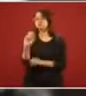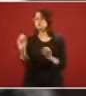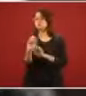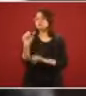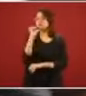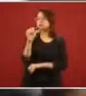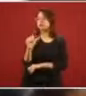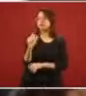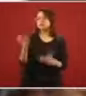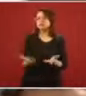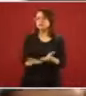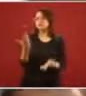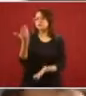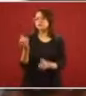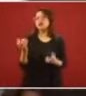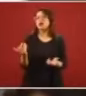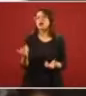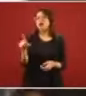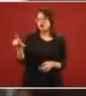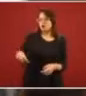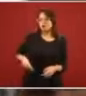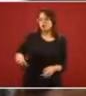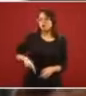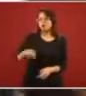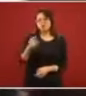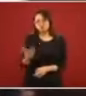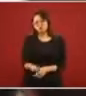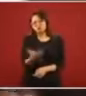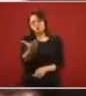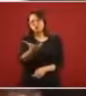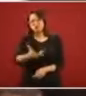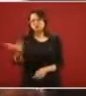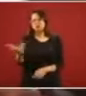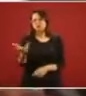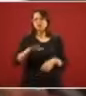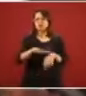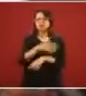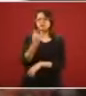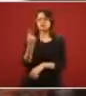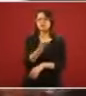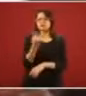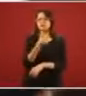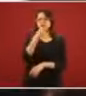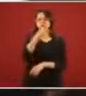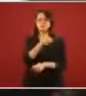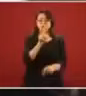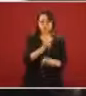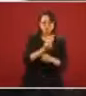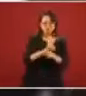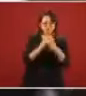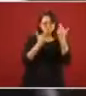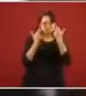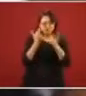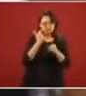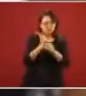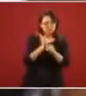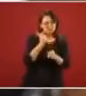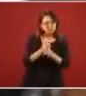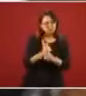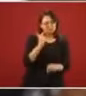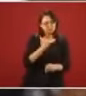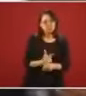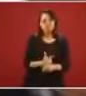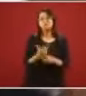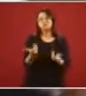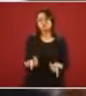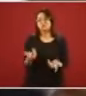hacer su gobierno ante este hecho? Porque las observaciones de las auditorías revelan, no solamente confirman lo que publicamos